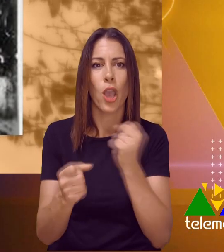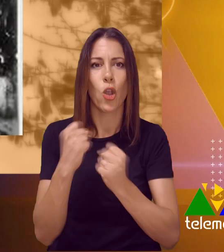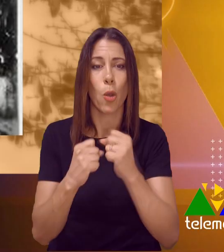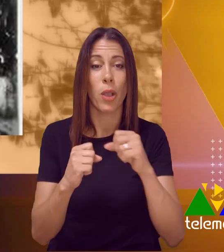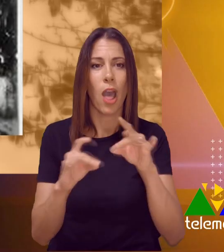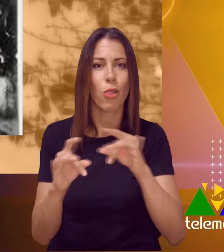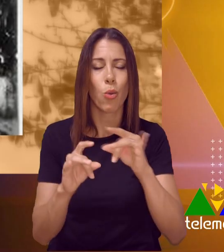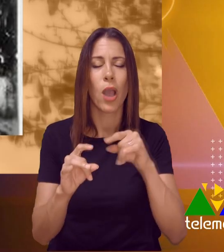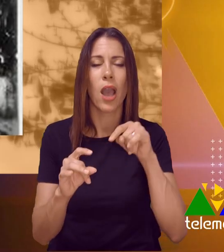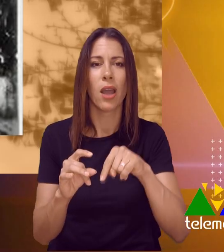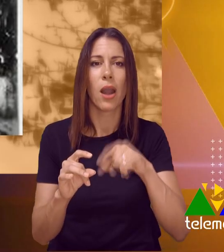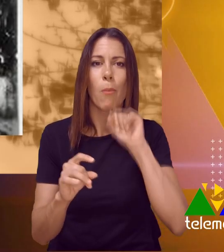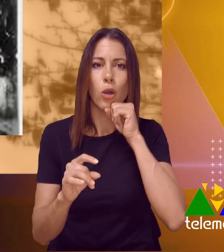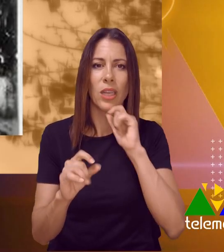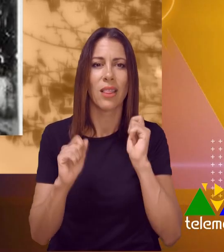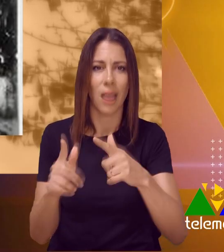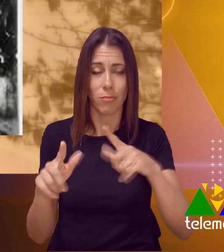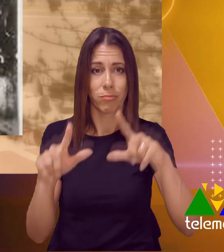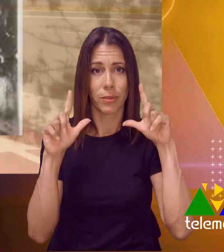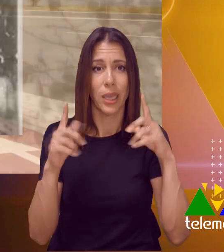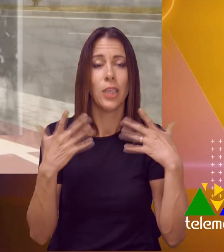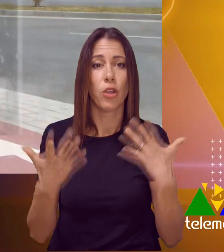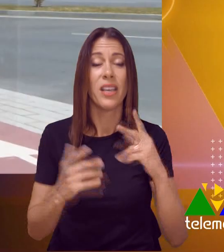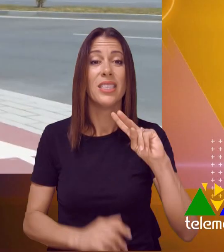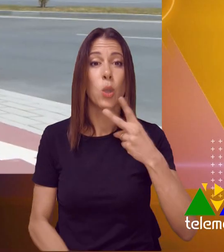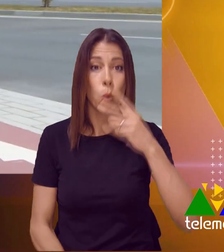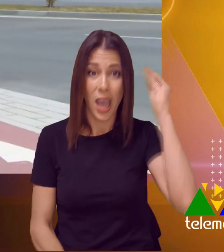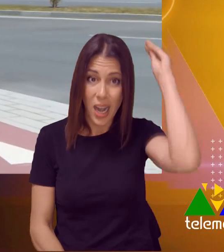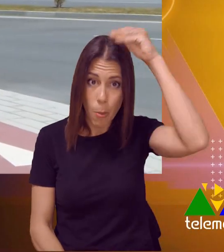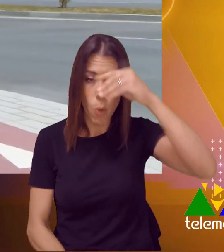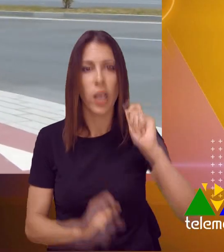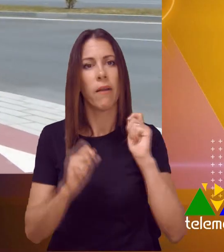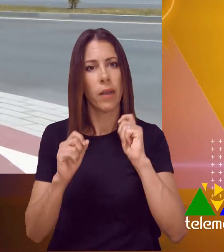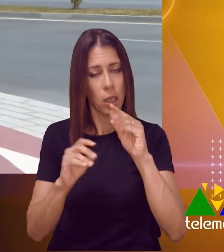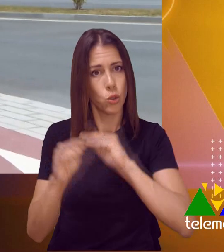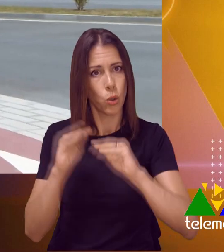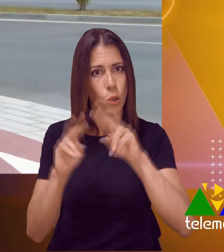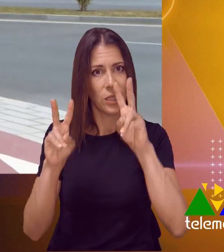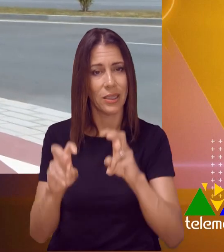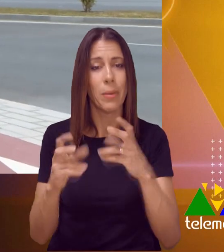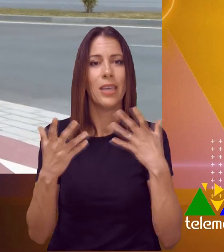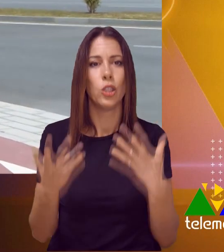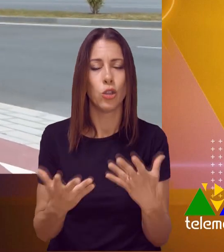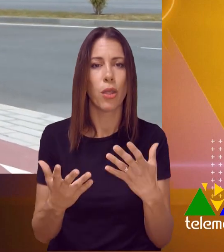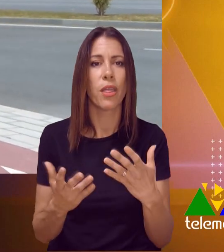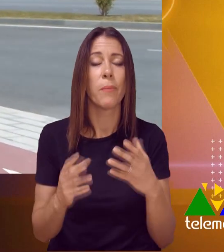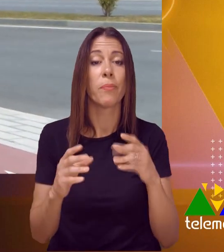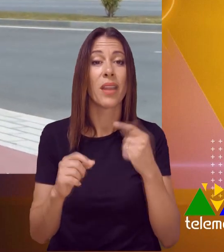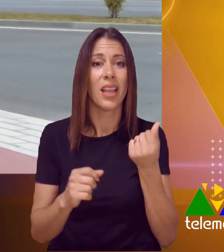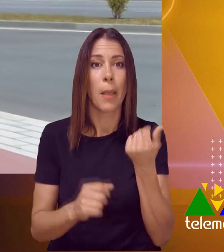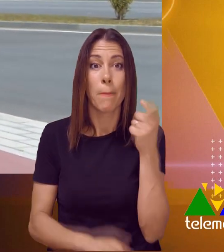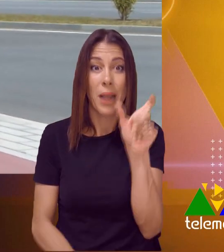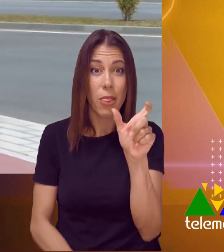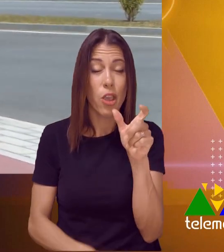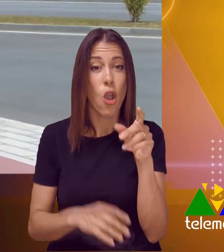¿no? Y bueno, la Segunda República arregló el tema, y ya las cuotas de azúcar no se hacían por el